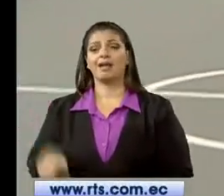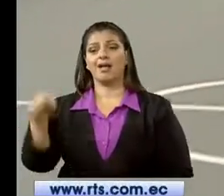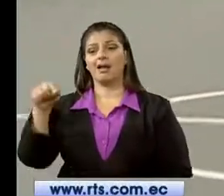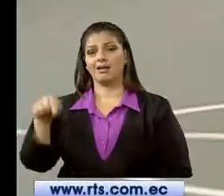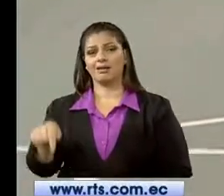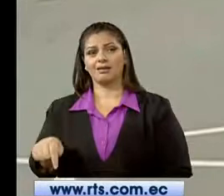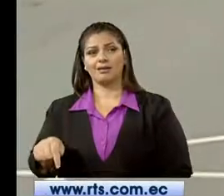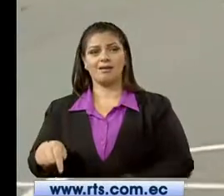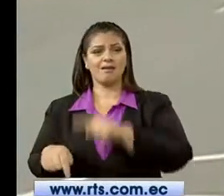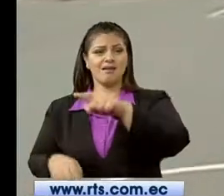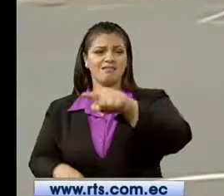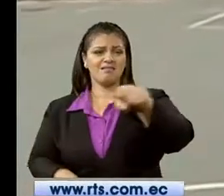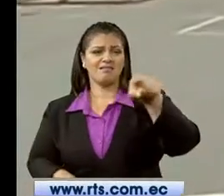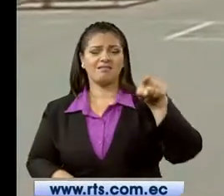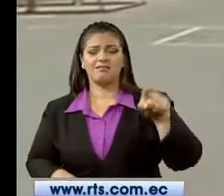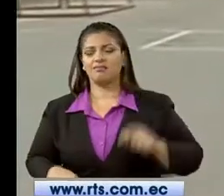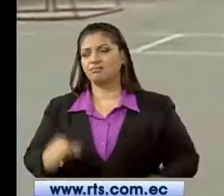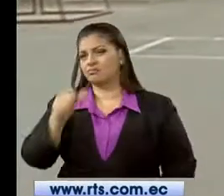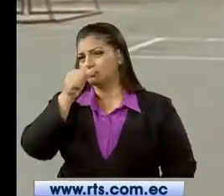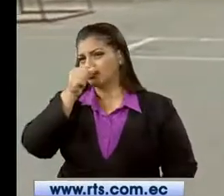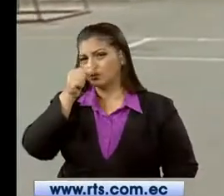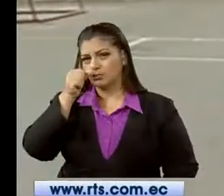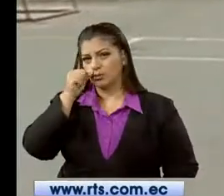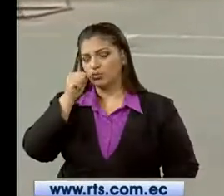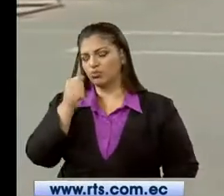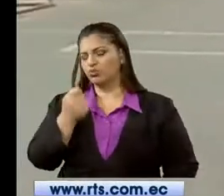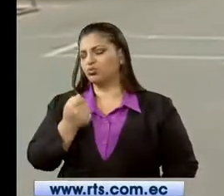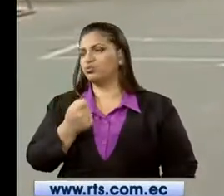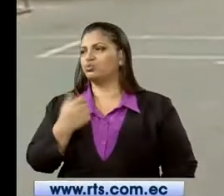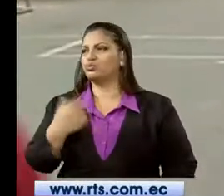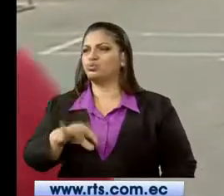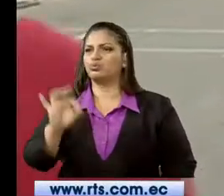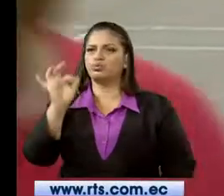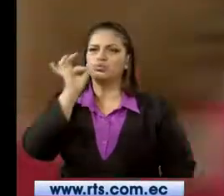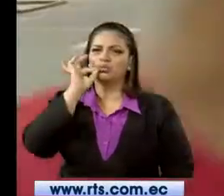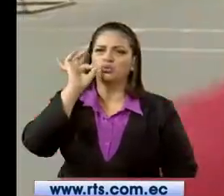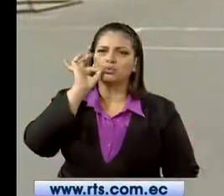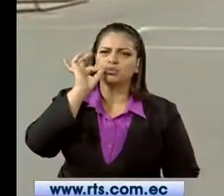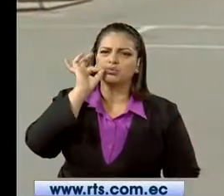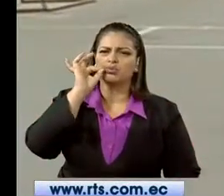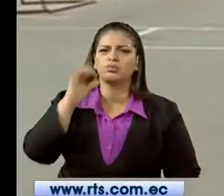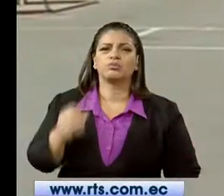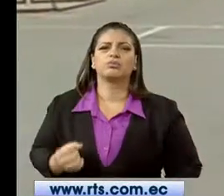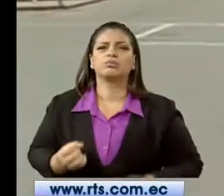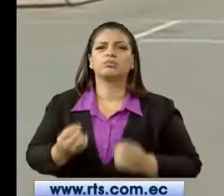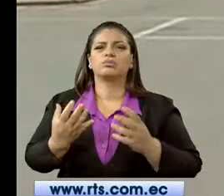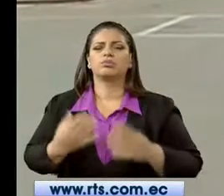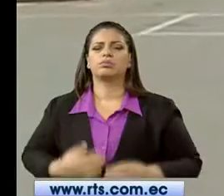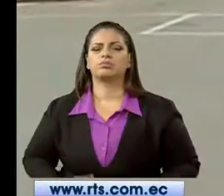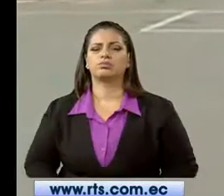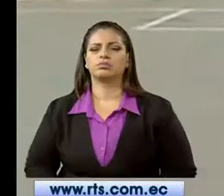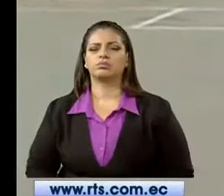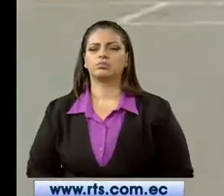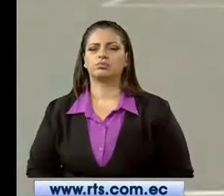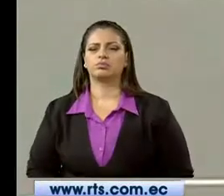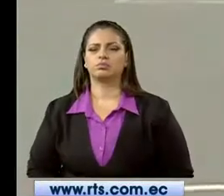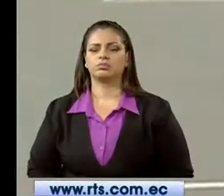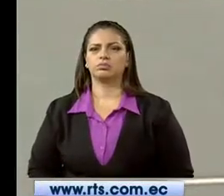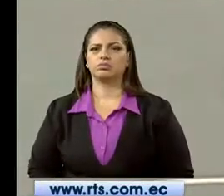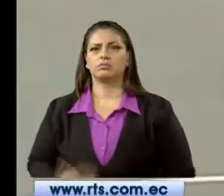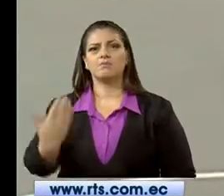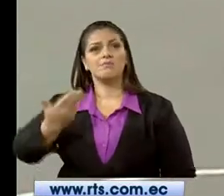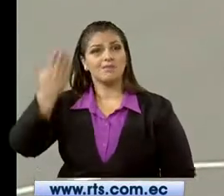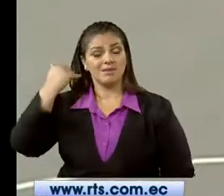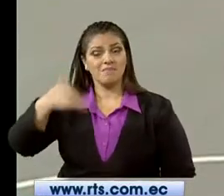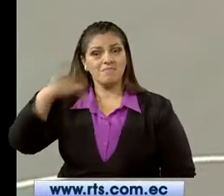de varios lados que también vienen, no solamente de aquí los que digamos, también vienen de otro lado. Pero le digo, ahora han venido bastante. Ahora